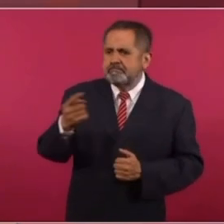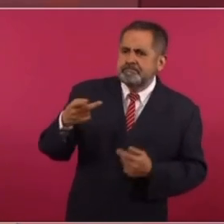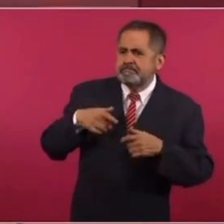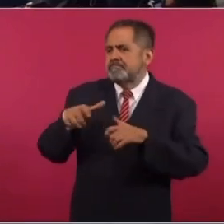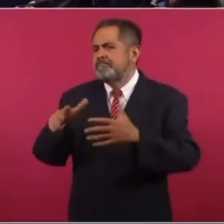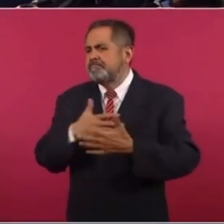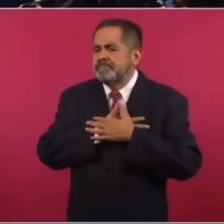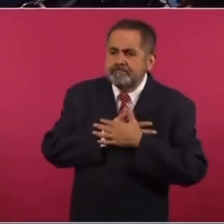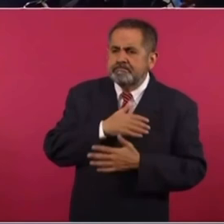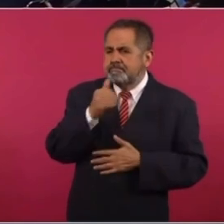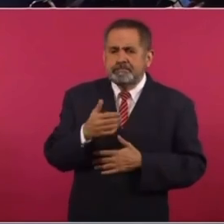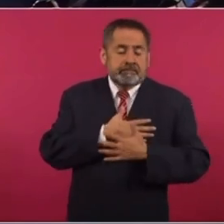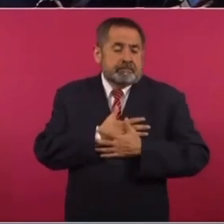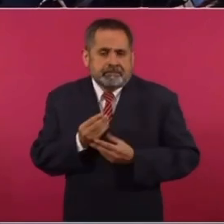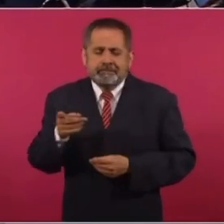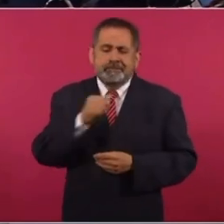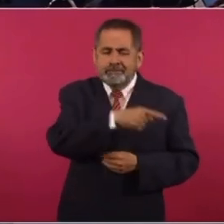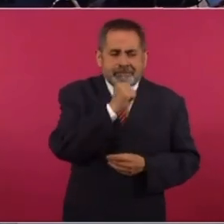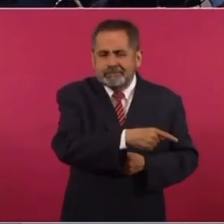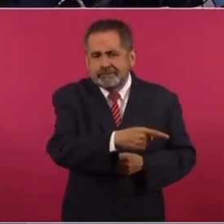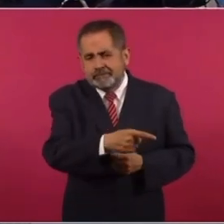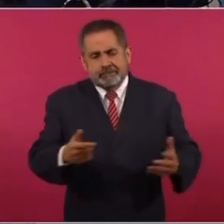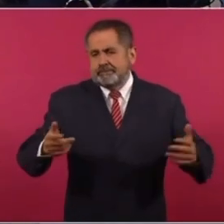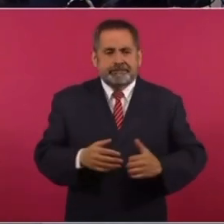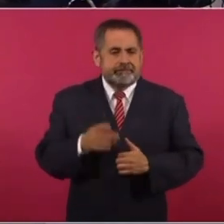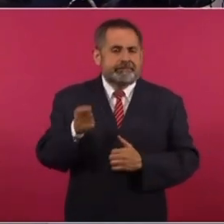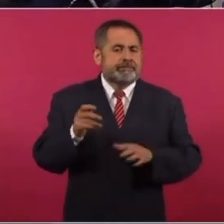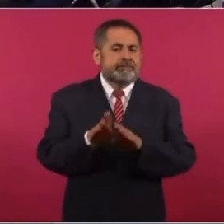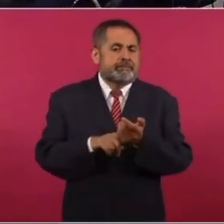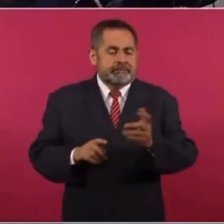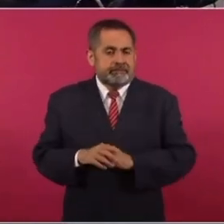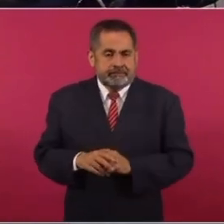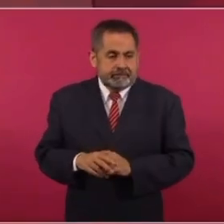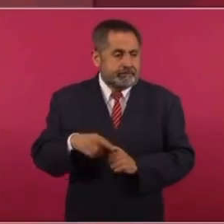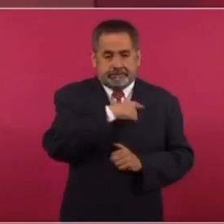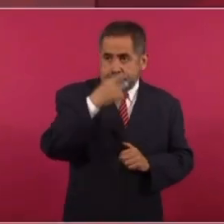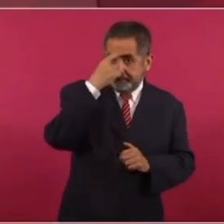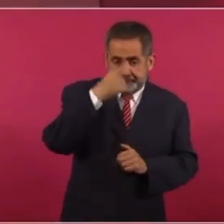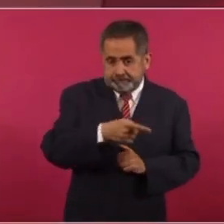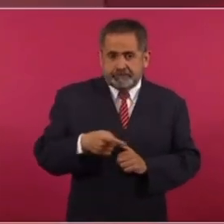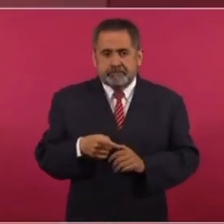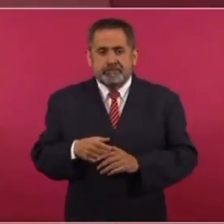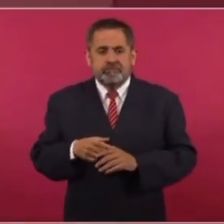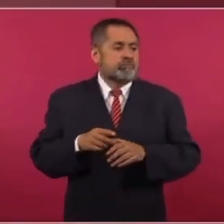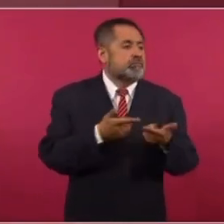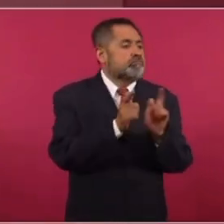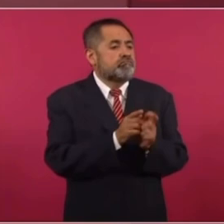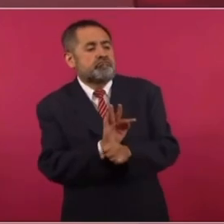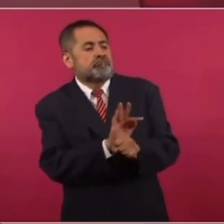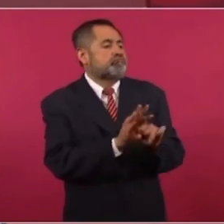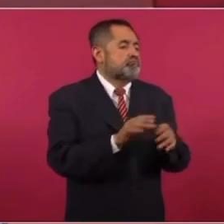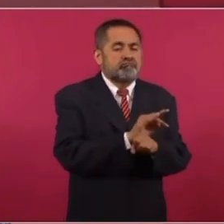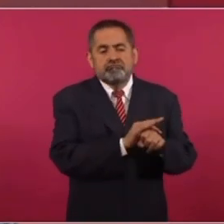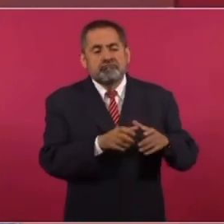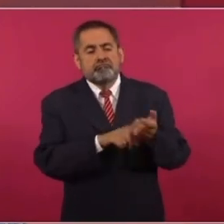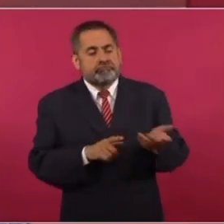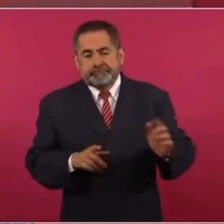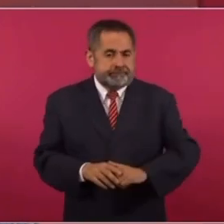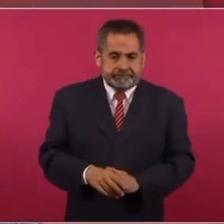amor o no le tienen tanto amor al pueblo. Entonces, se fascinan con la defensa de los grupos de intereses